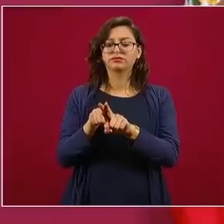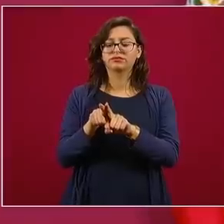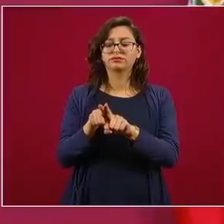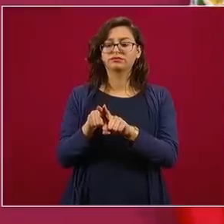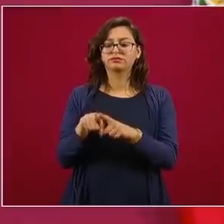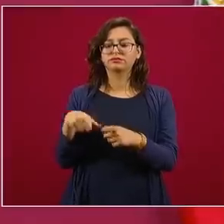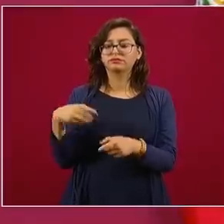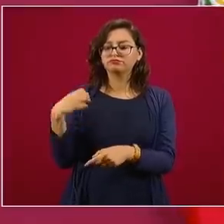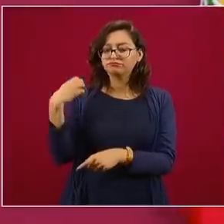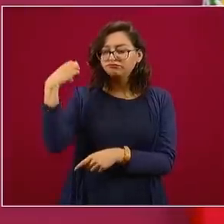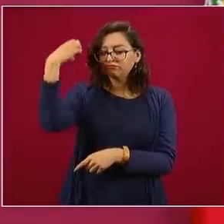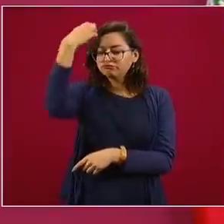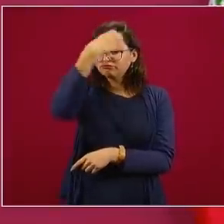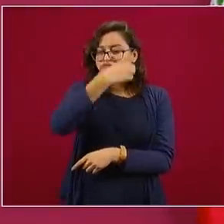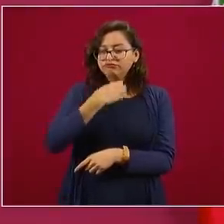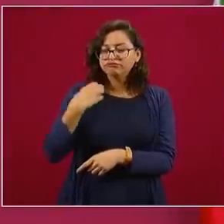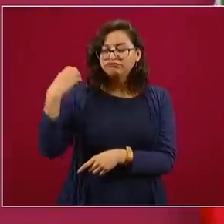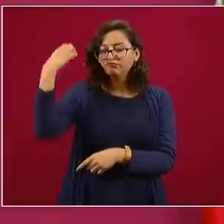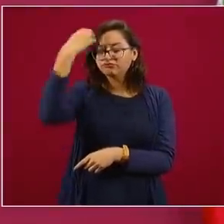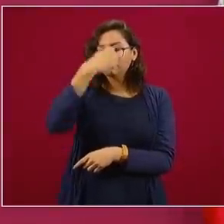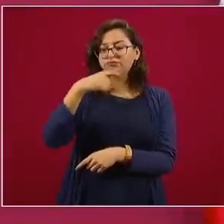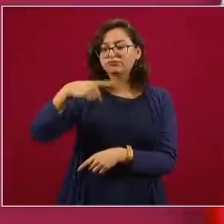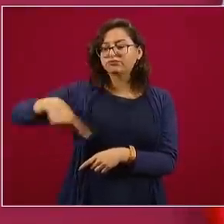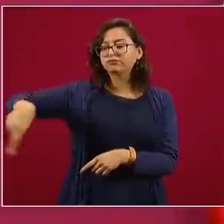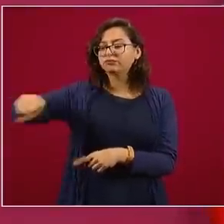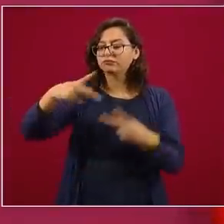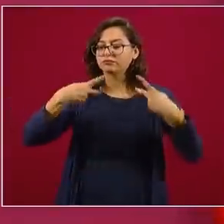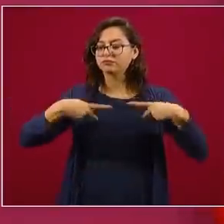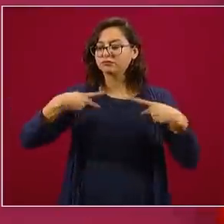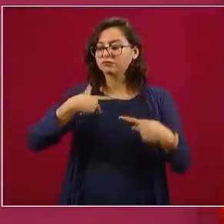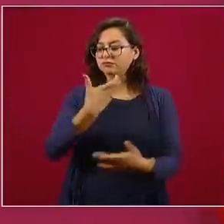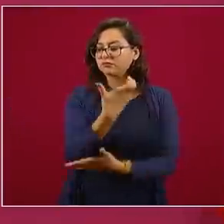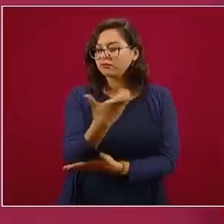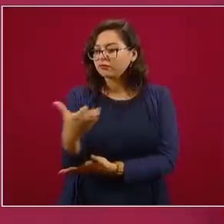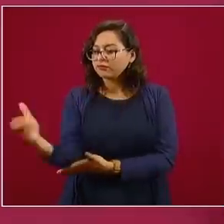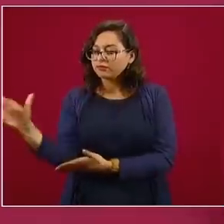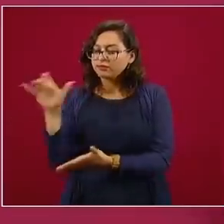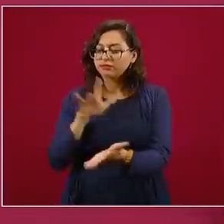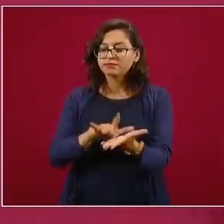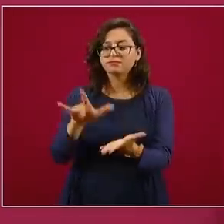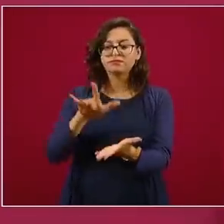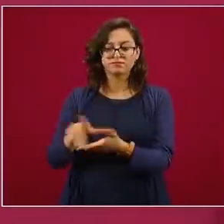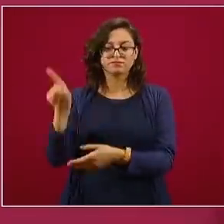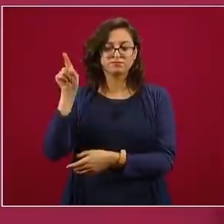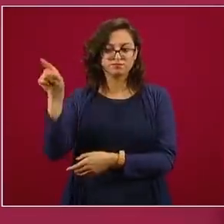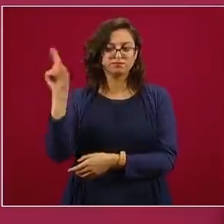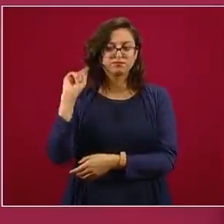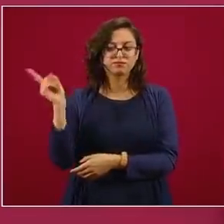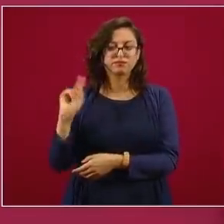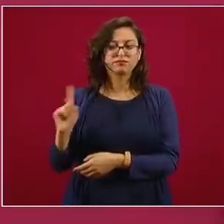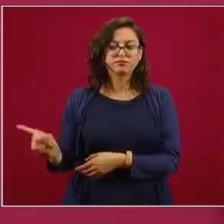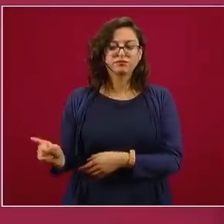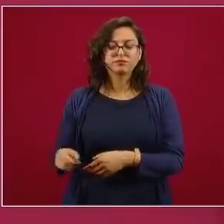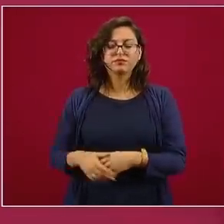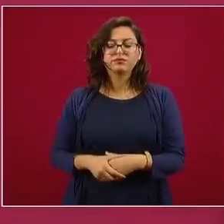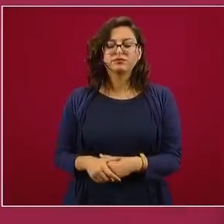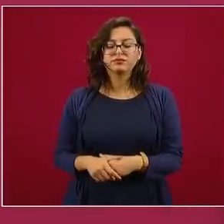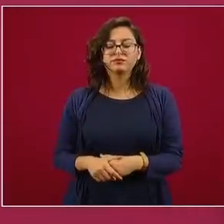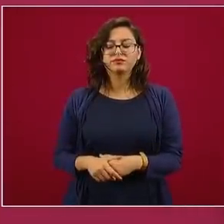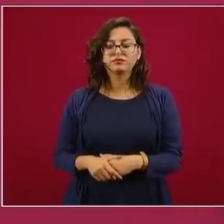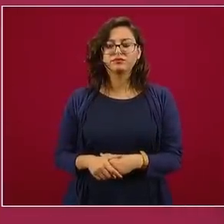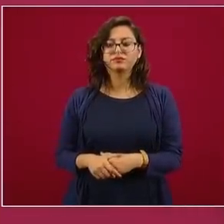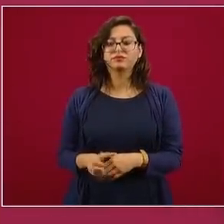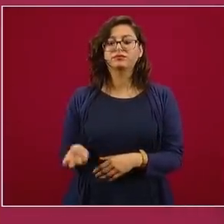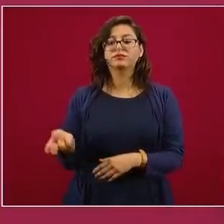de todos los programas de apoyo a los productores del campo en Zacatecas. Y